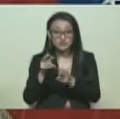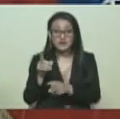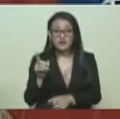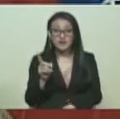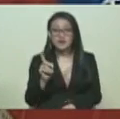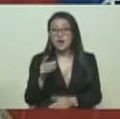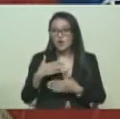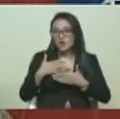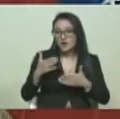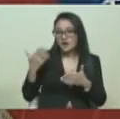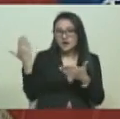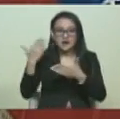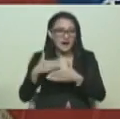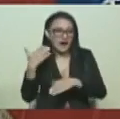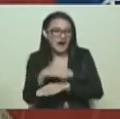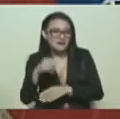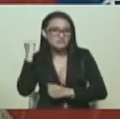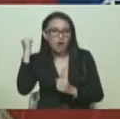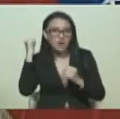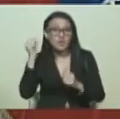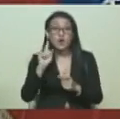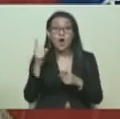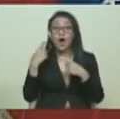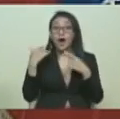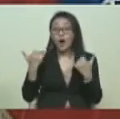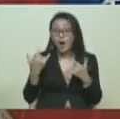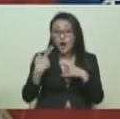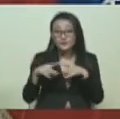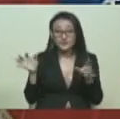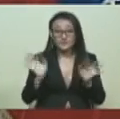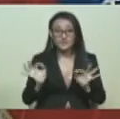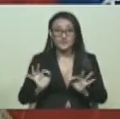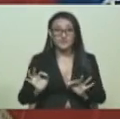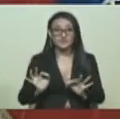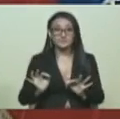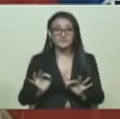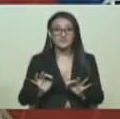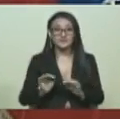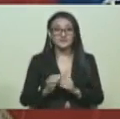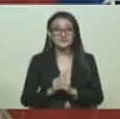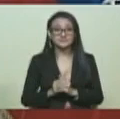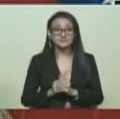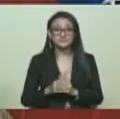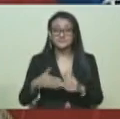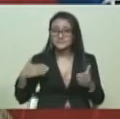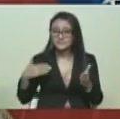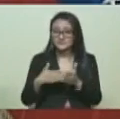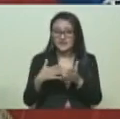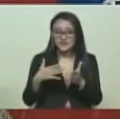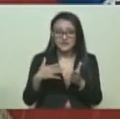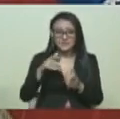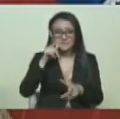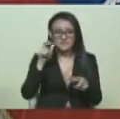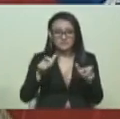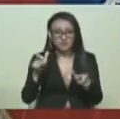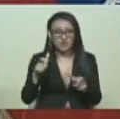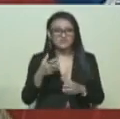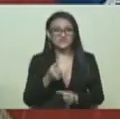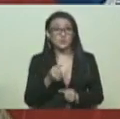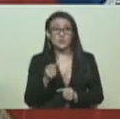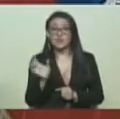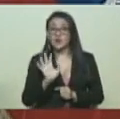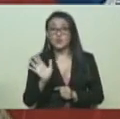abierta, ya no trancando calles, ya no atacando a cuerpos de seguridad, ya